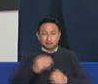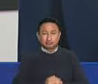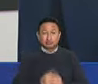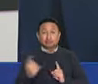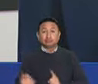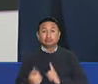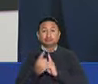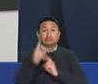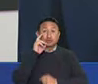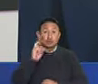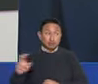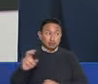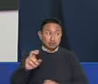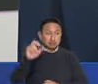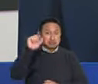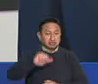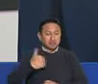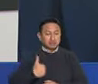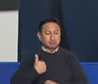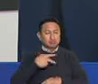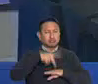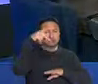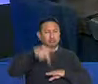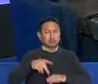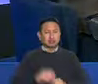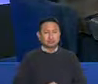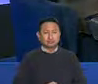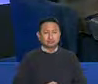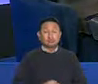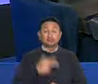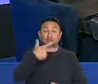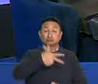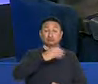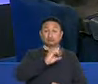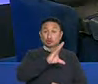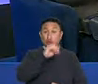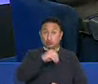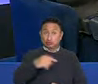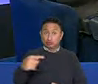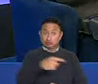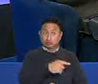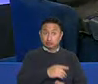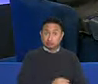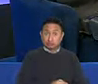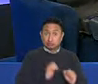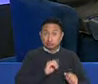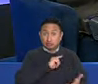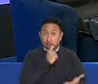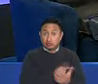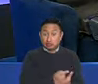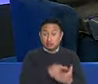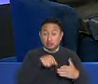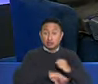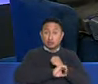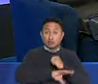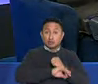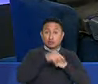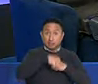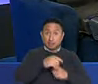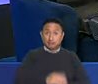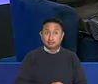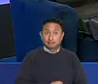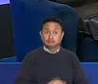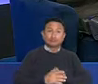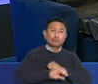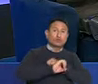encuentro es el turismo. Ese orgullo pichinchano está en ahí, nuestros, ¿no?, recursos naturales, ahora con el Chocó, que también se viene